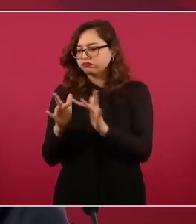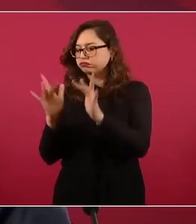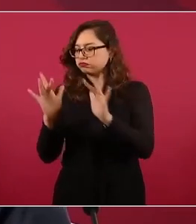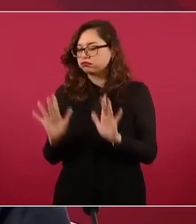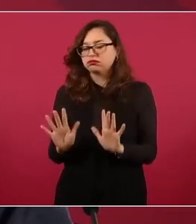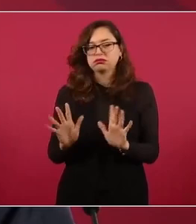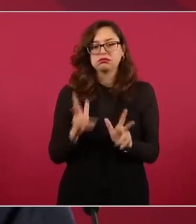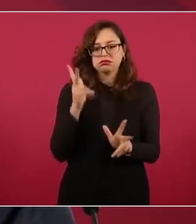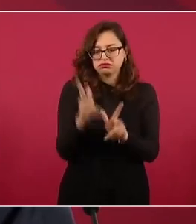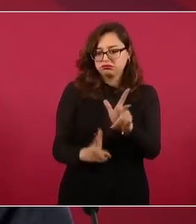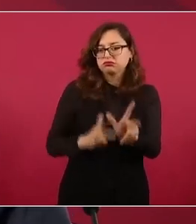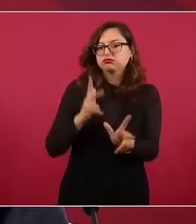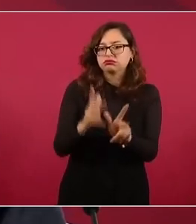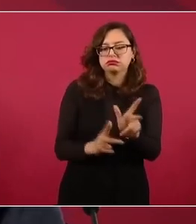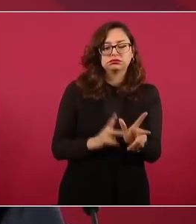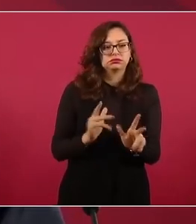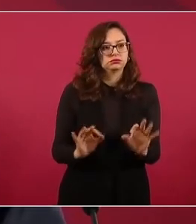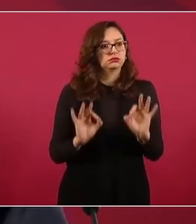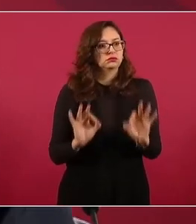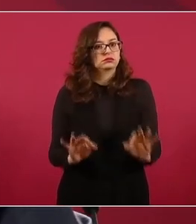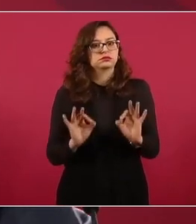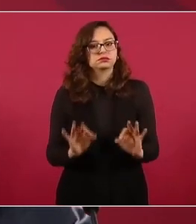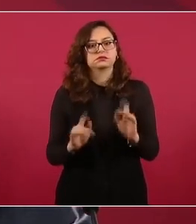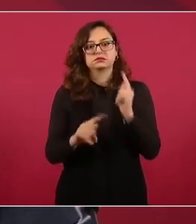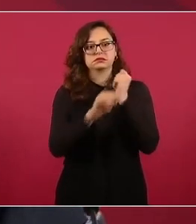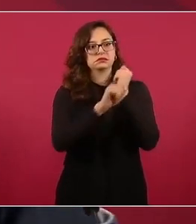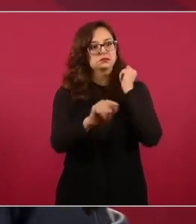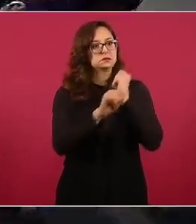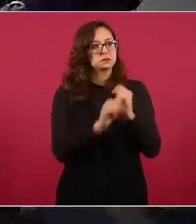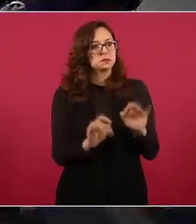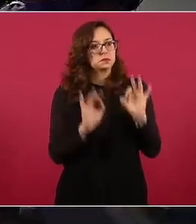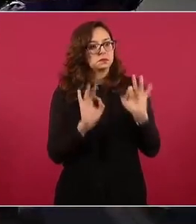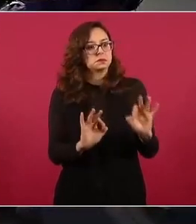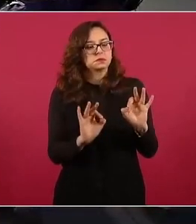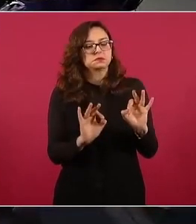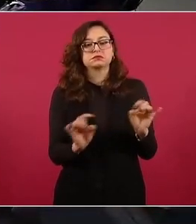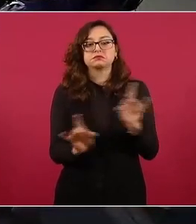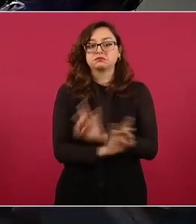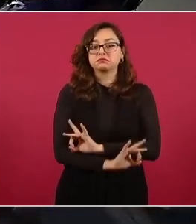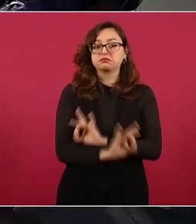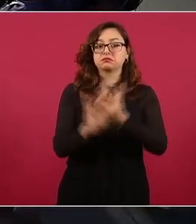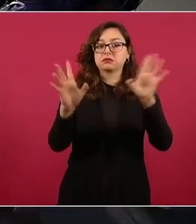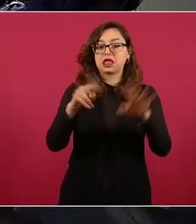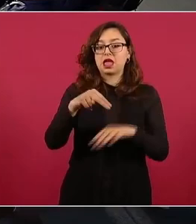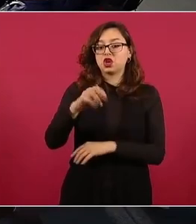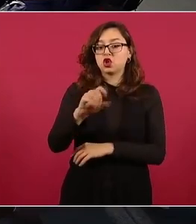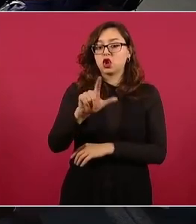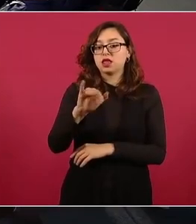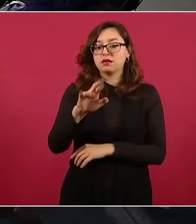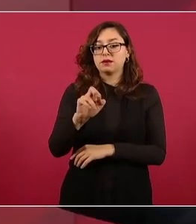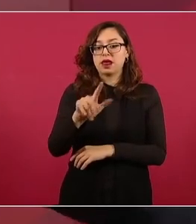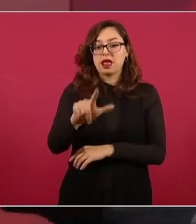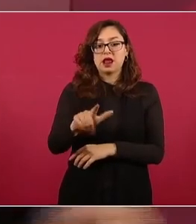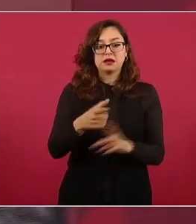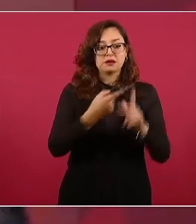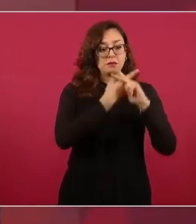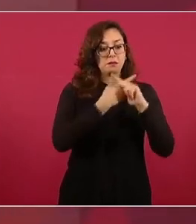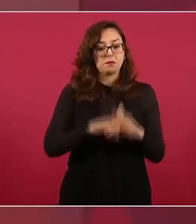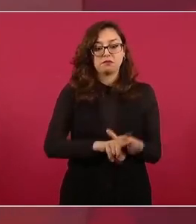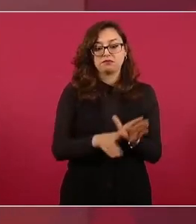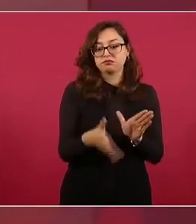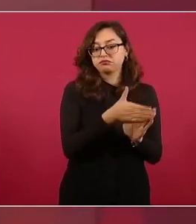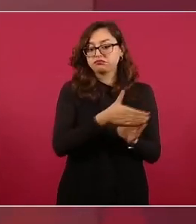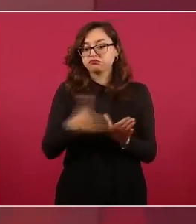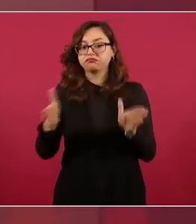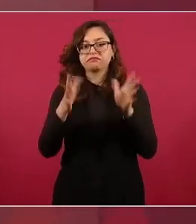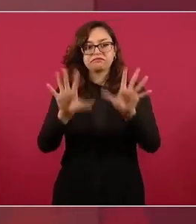irresponsables, corruptos, y en un abrir y cerrar de ojos se acaban los ferrocarriles nacionales.